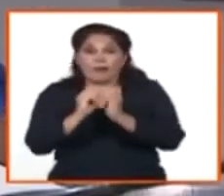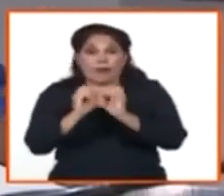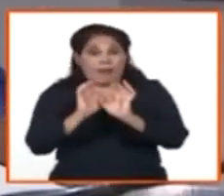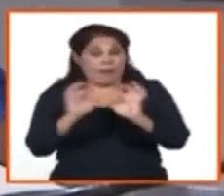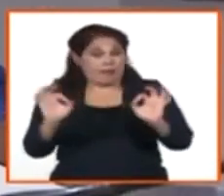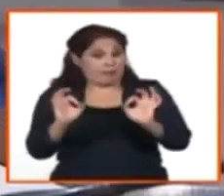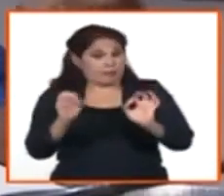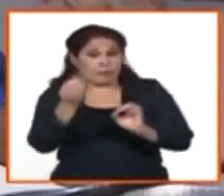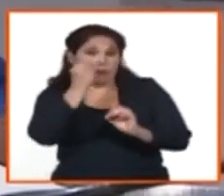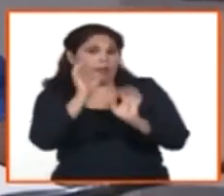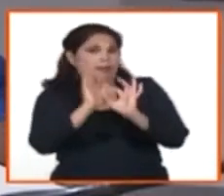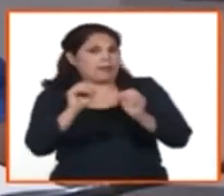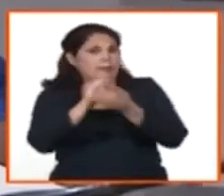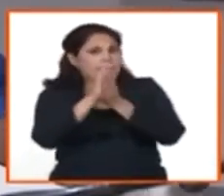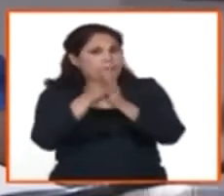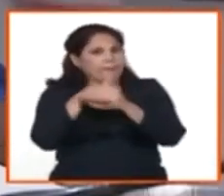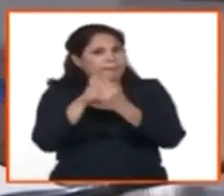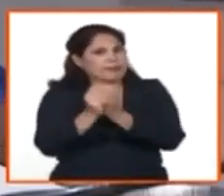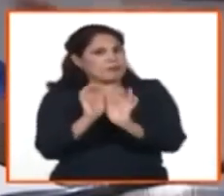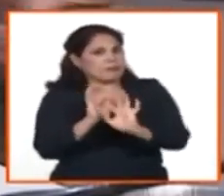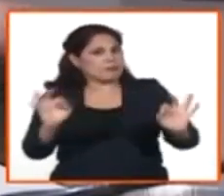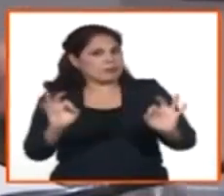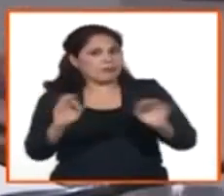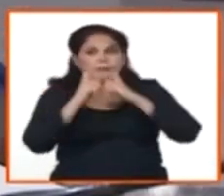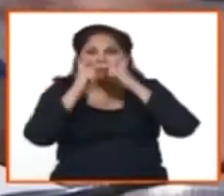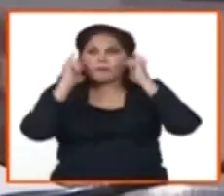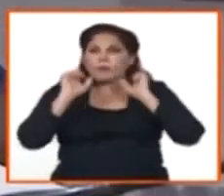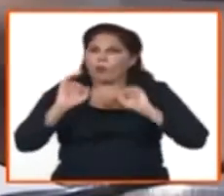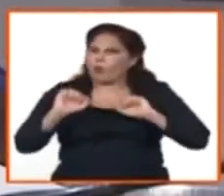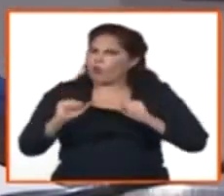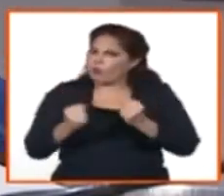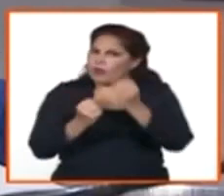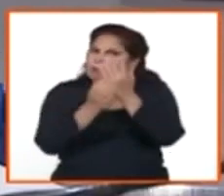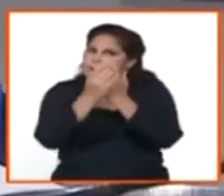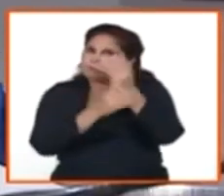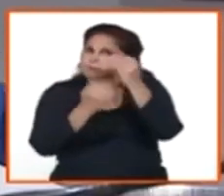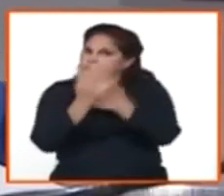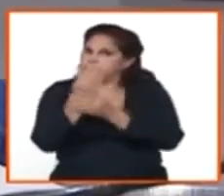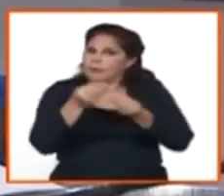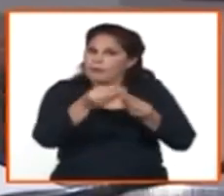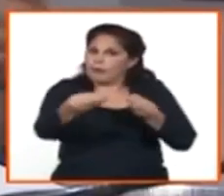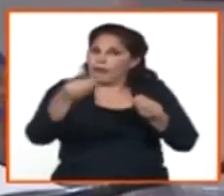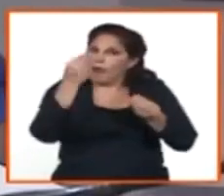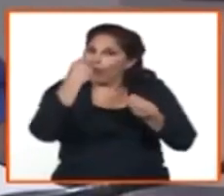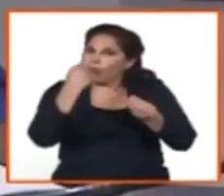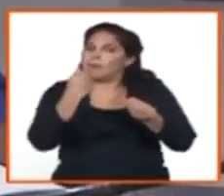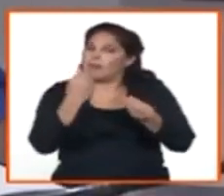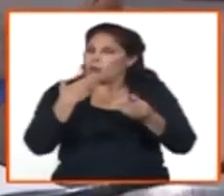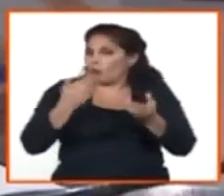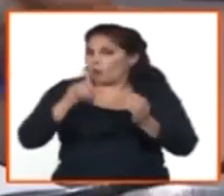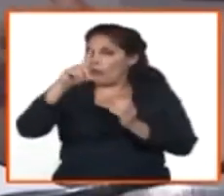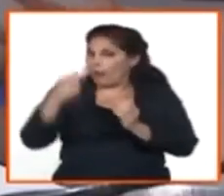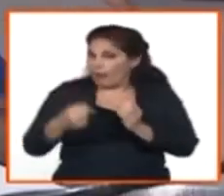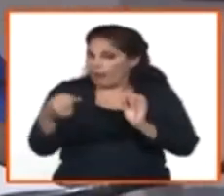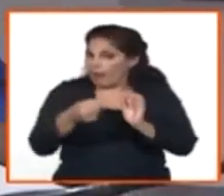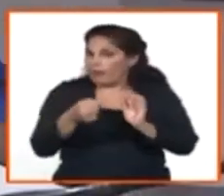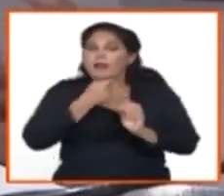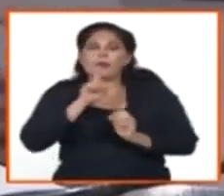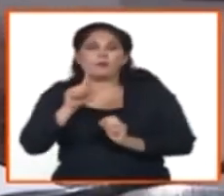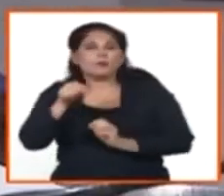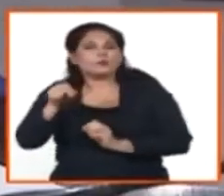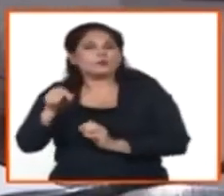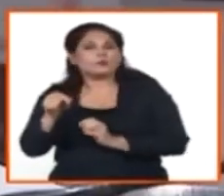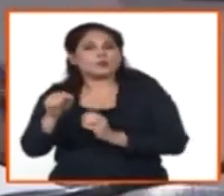además también cómo incluir en la ley los sistemas de monitoreo y evaluación de esa soberanía alimentaria, para que a través del tiempo pudiéramos